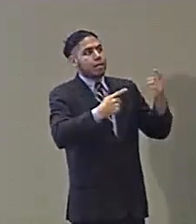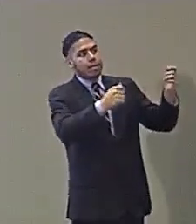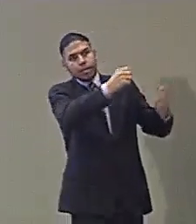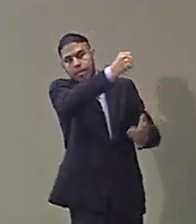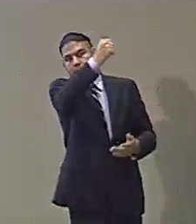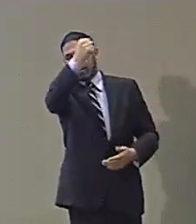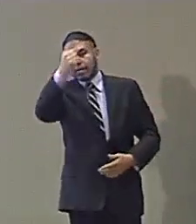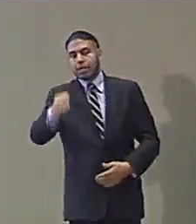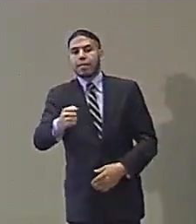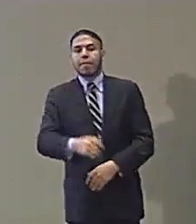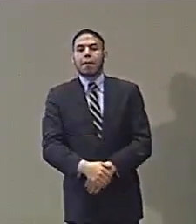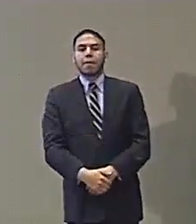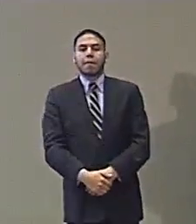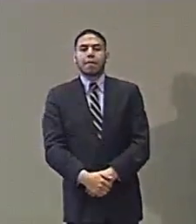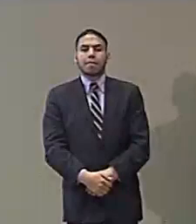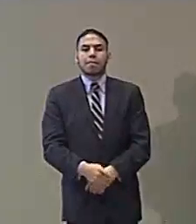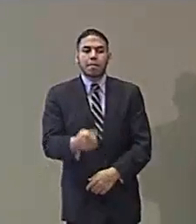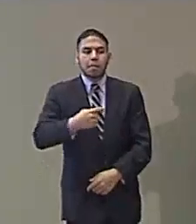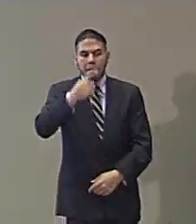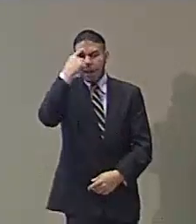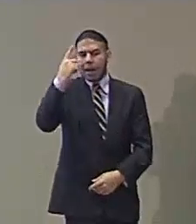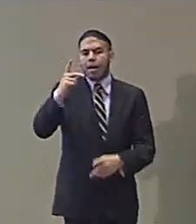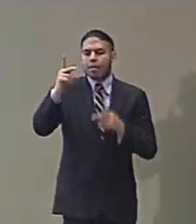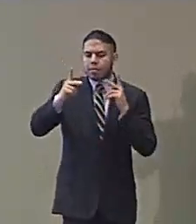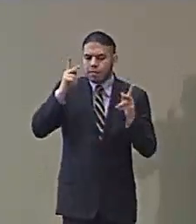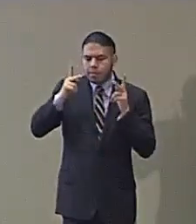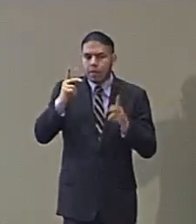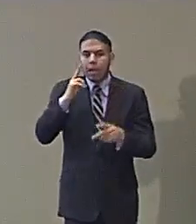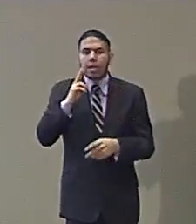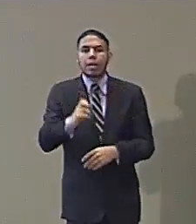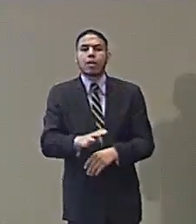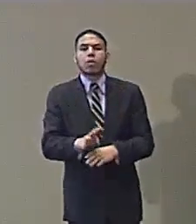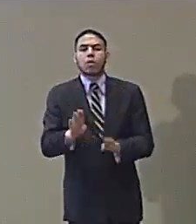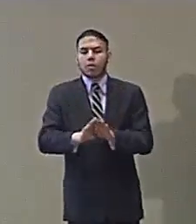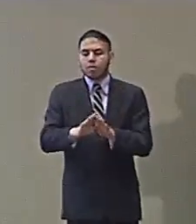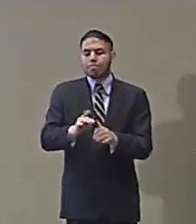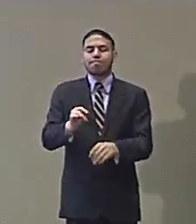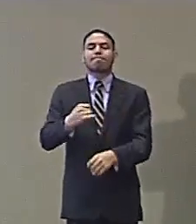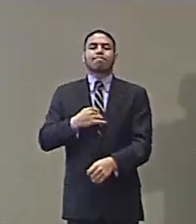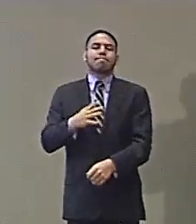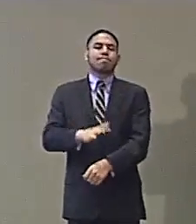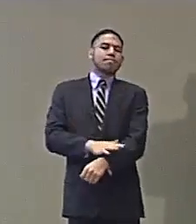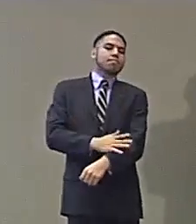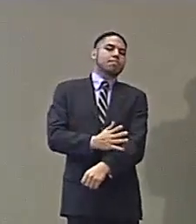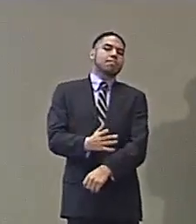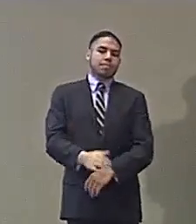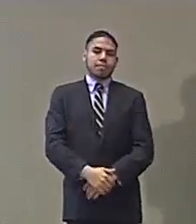diferentes territorios para fines principalmente de placer